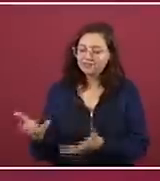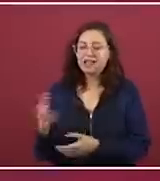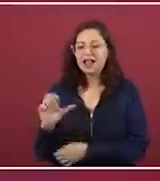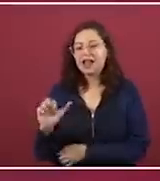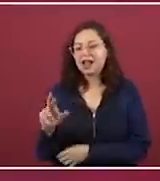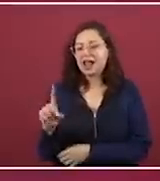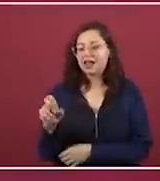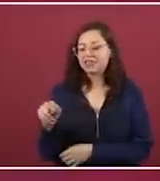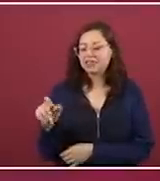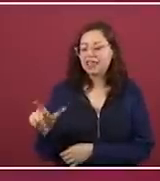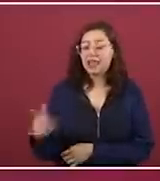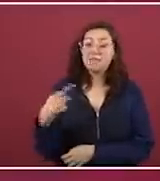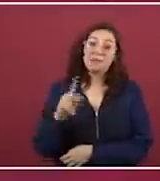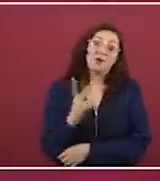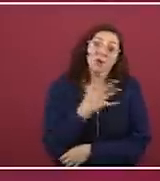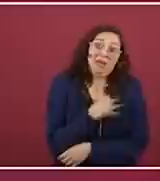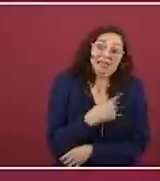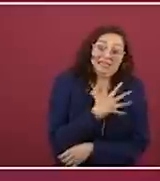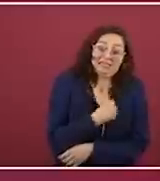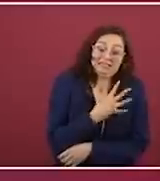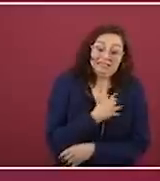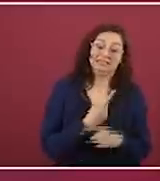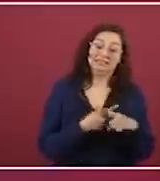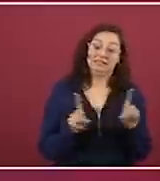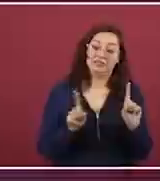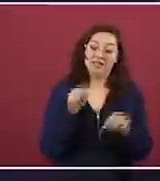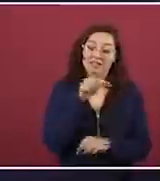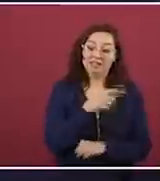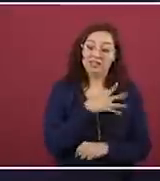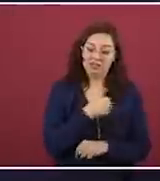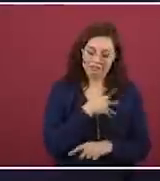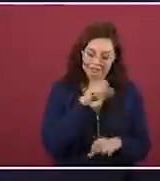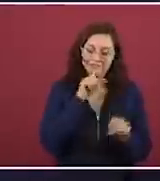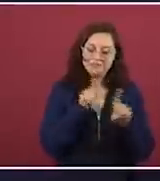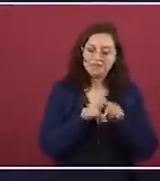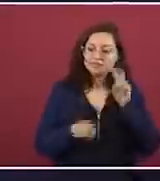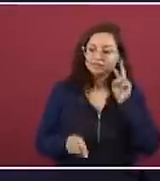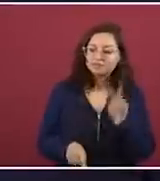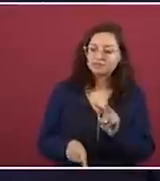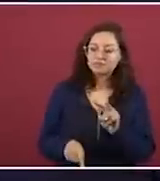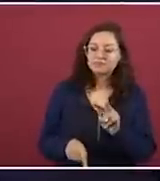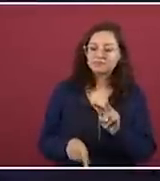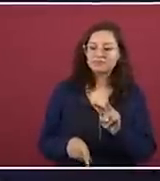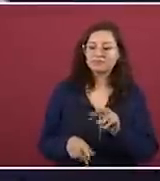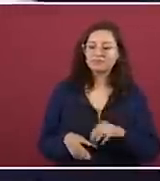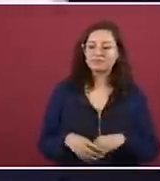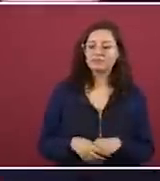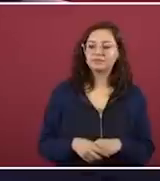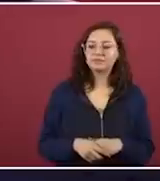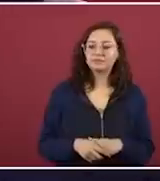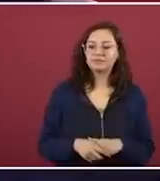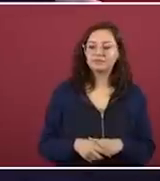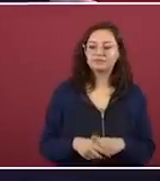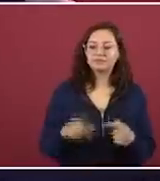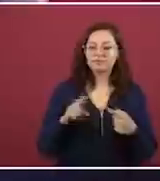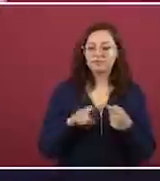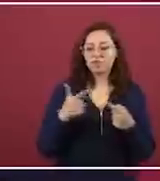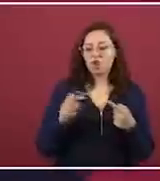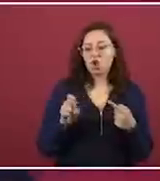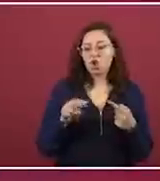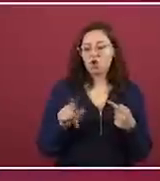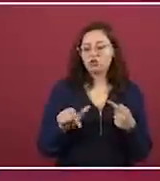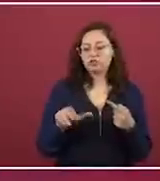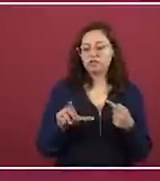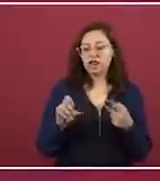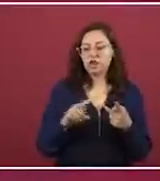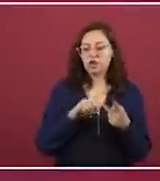hijos, por ejemplo, que estaban ahí viéndolos, Gonzalo y